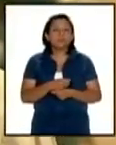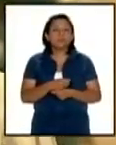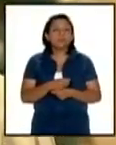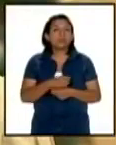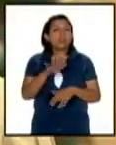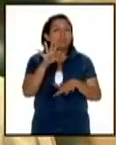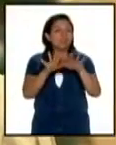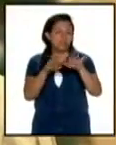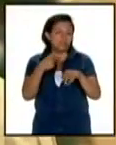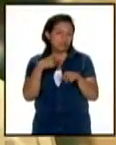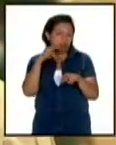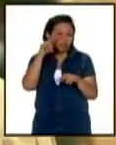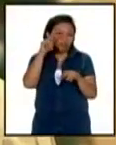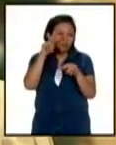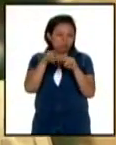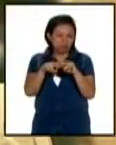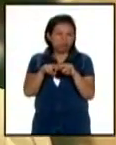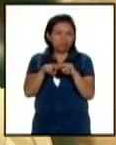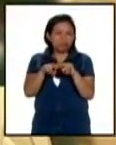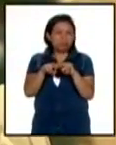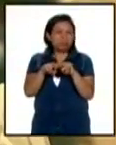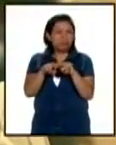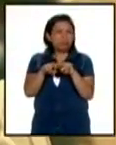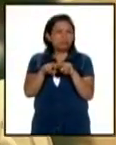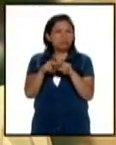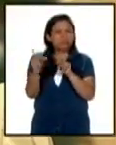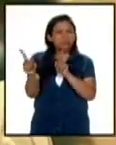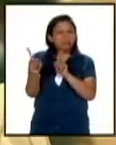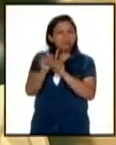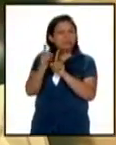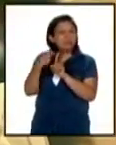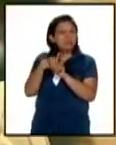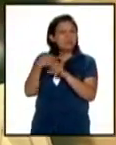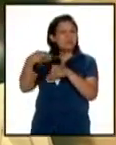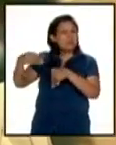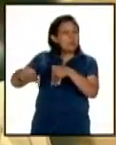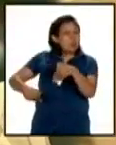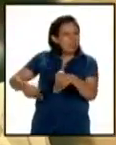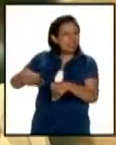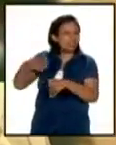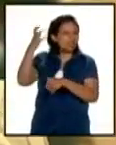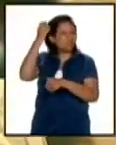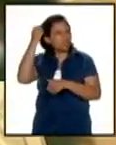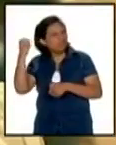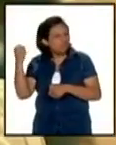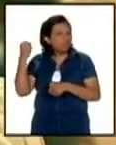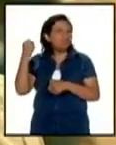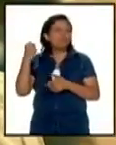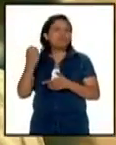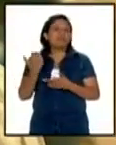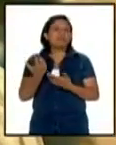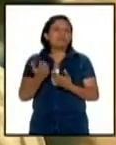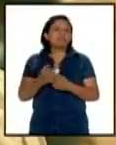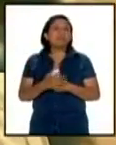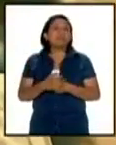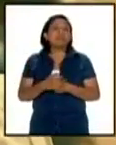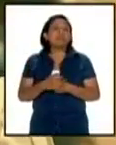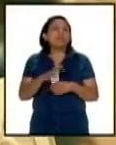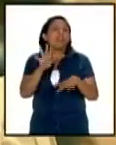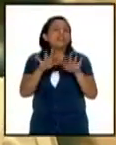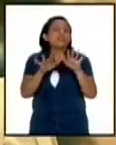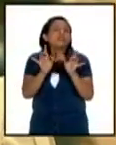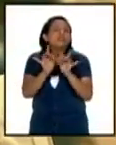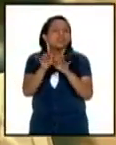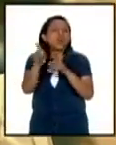Luego estoy sentada y van y me hacen travesuras, me jalan los cabellos. Luego